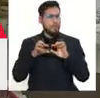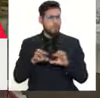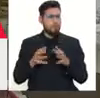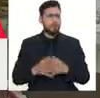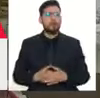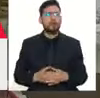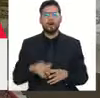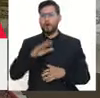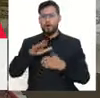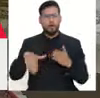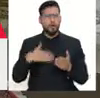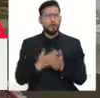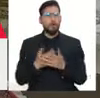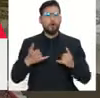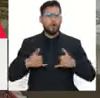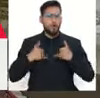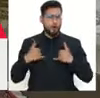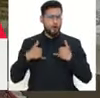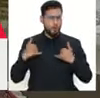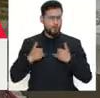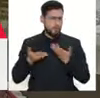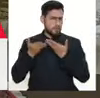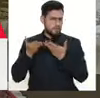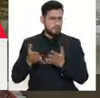oportunidades a todos los jóvenes.